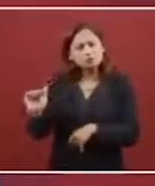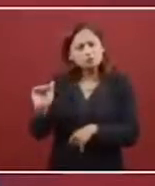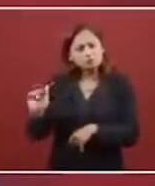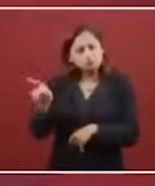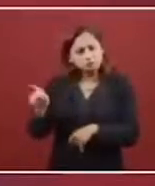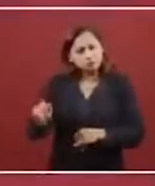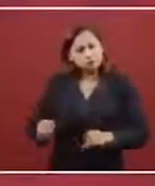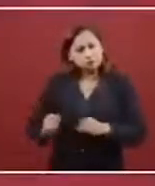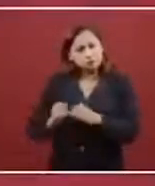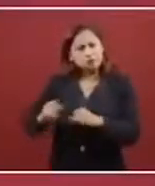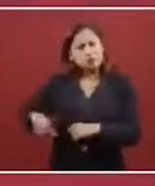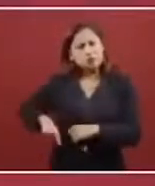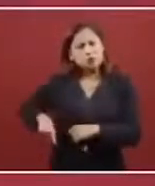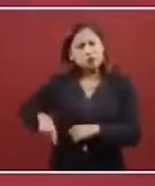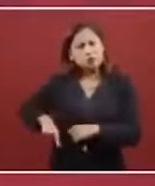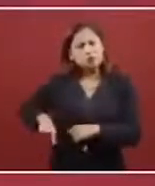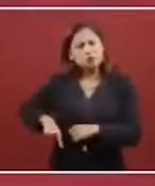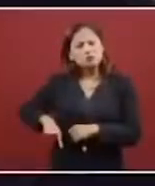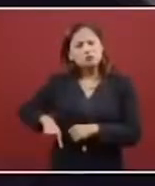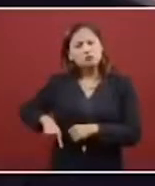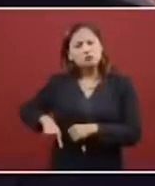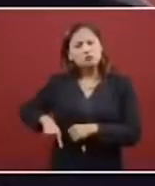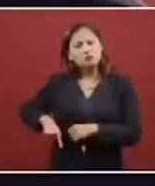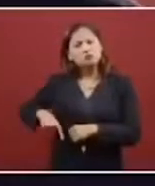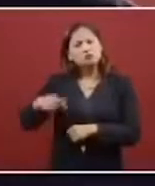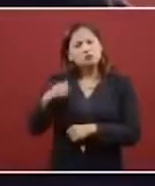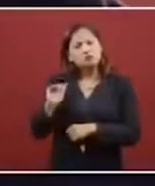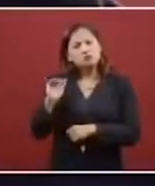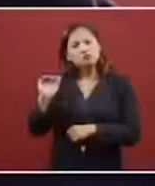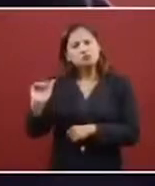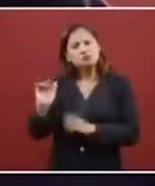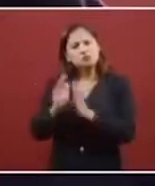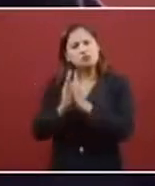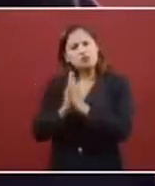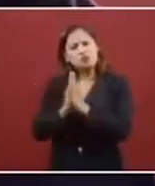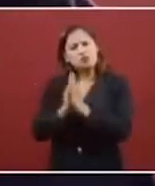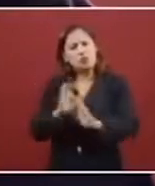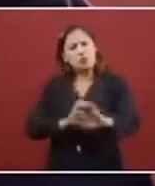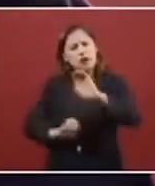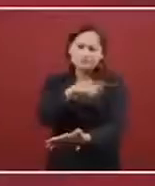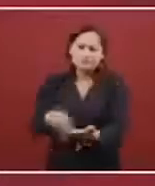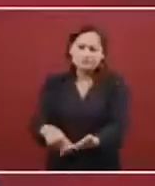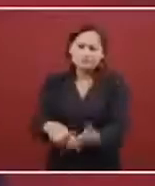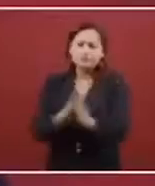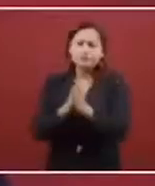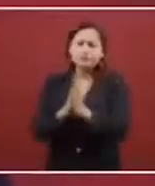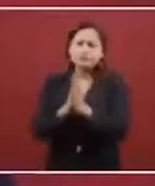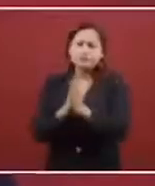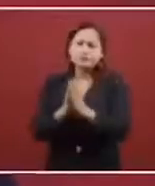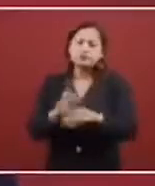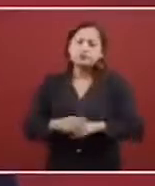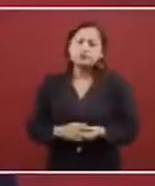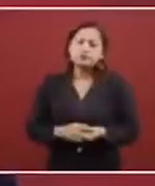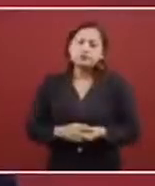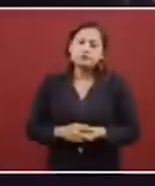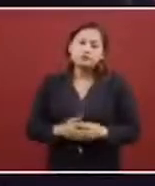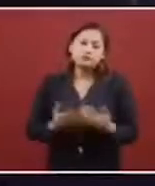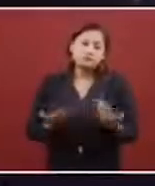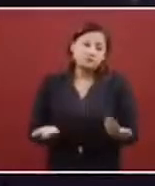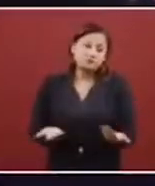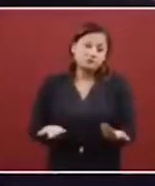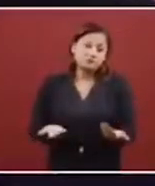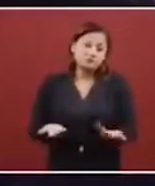forma legal de que se cancele ese contrato. Y le pido